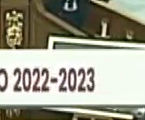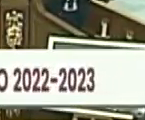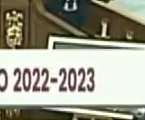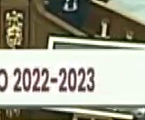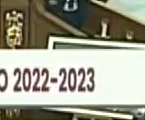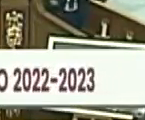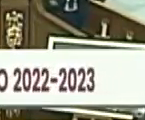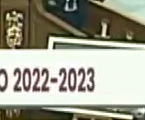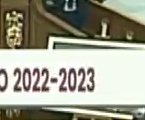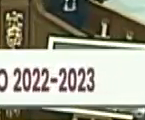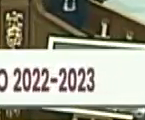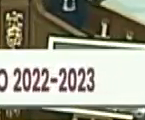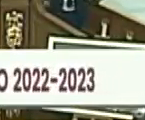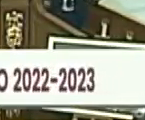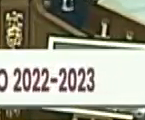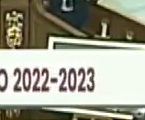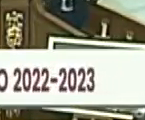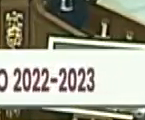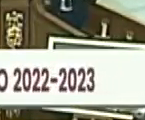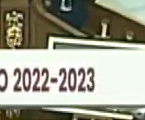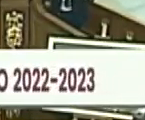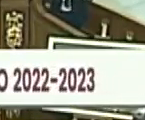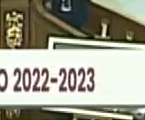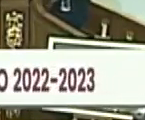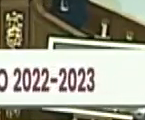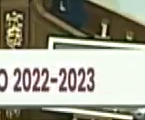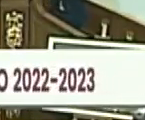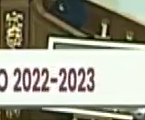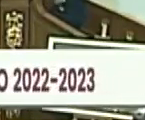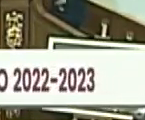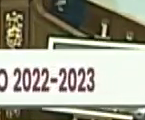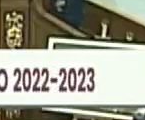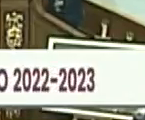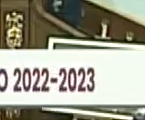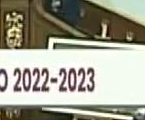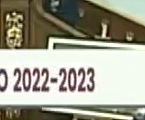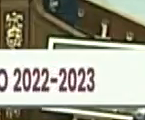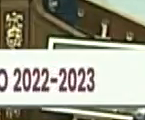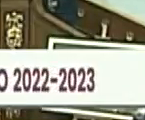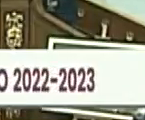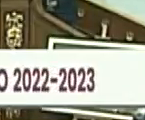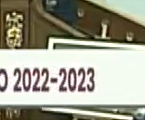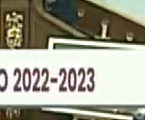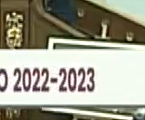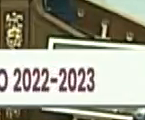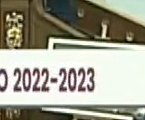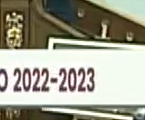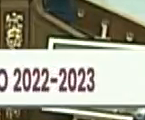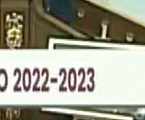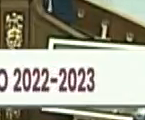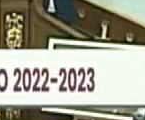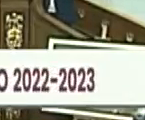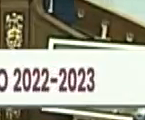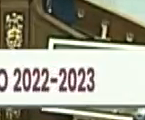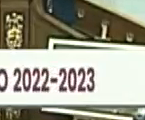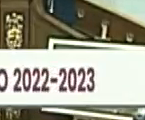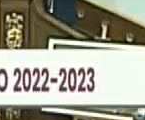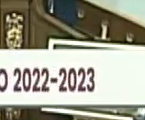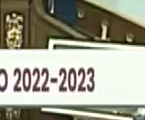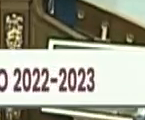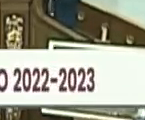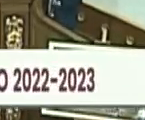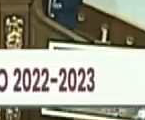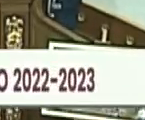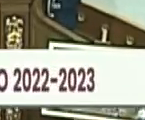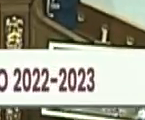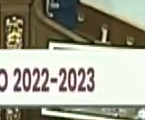que ha llamado el jefe de Estado venezolano, un nuevo sistema de gobierno renovado con el 1x10. Hay que recordar que el pasado 6